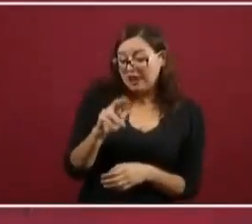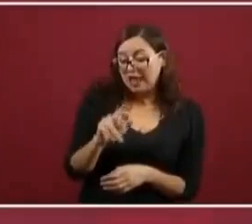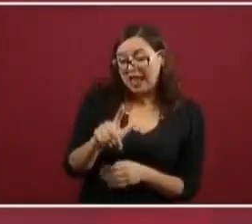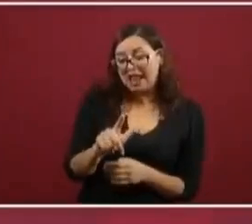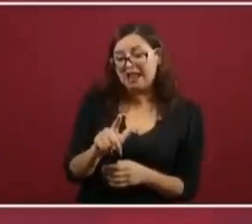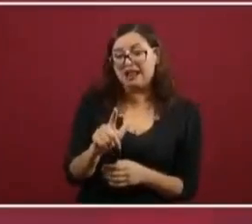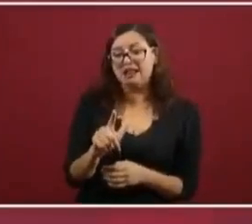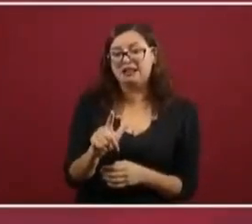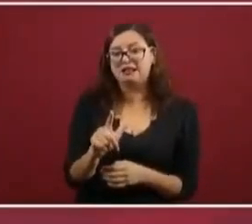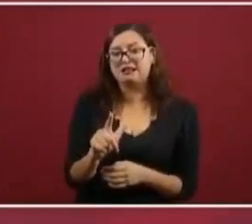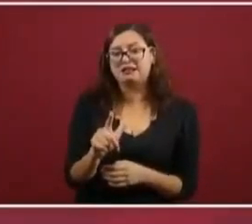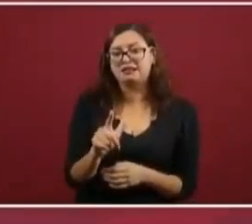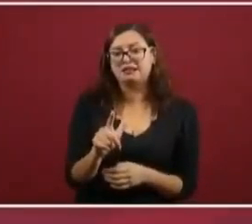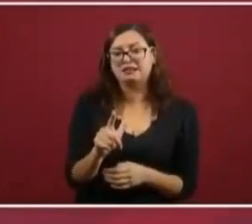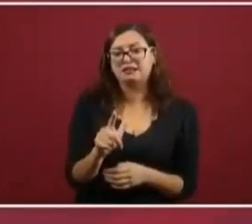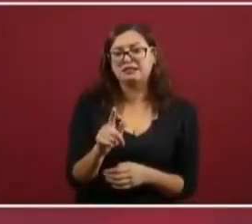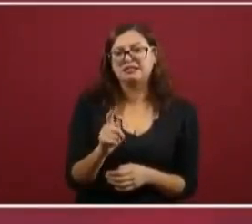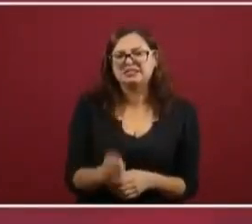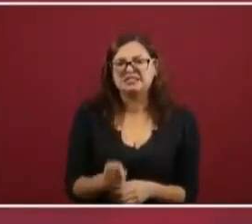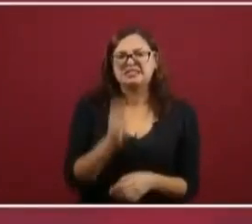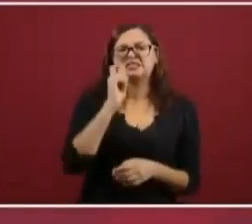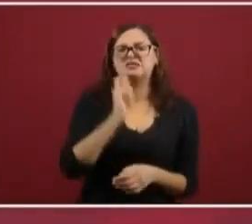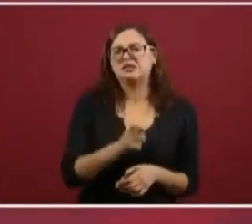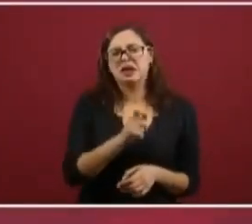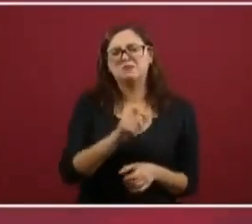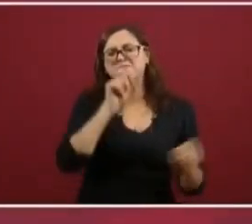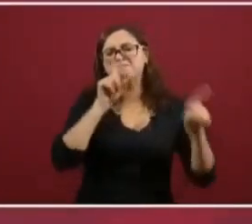neoliberalismo fue neoporfirismo